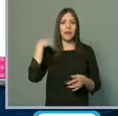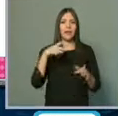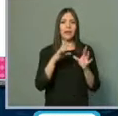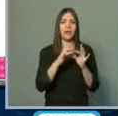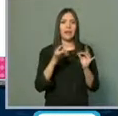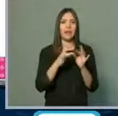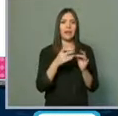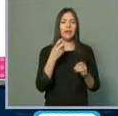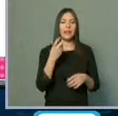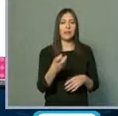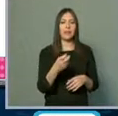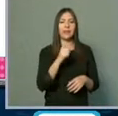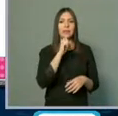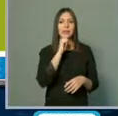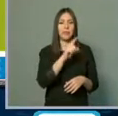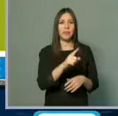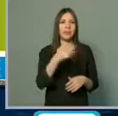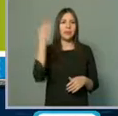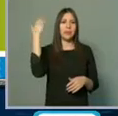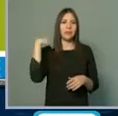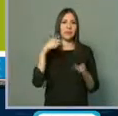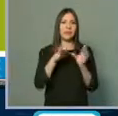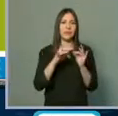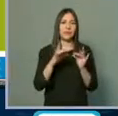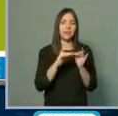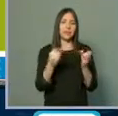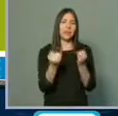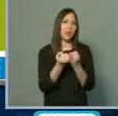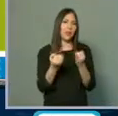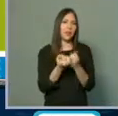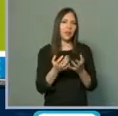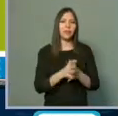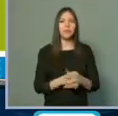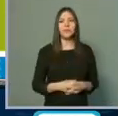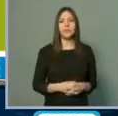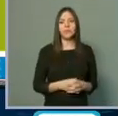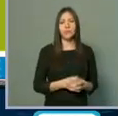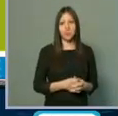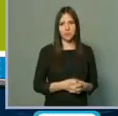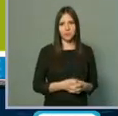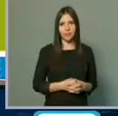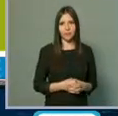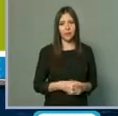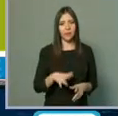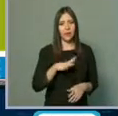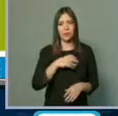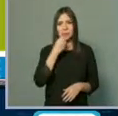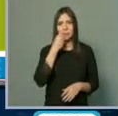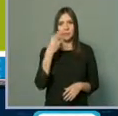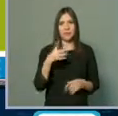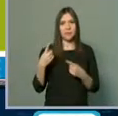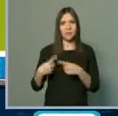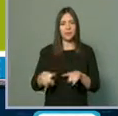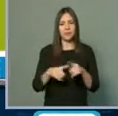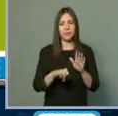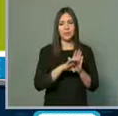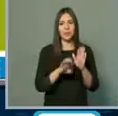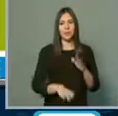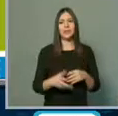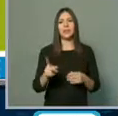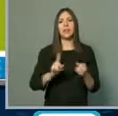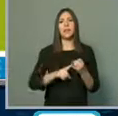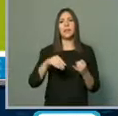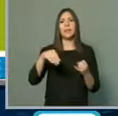Zagal precisamente también hace unos días de estos. Exactamente. Bueno, y tenemos ejemplos padrísimos.